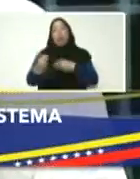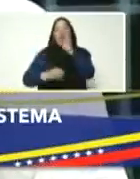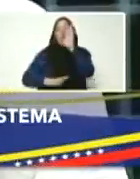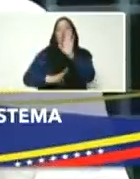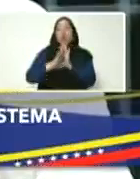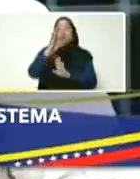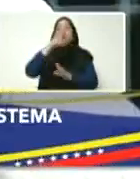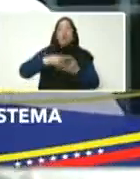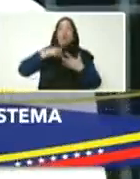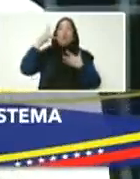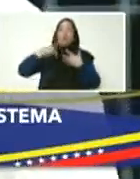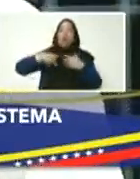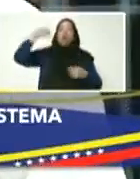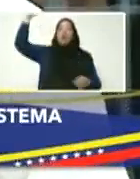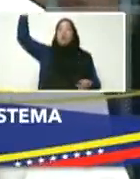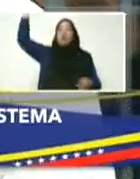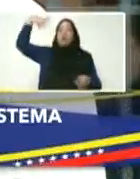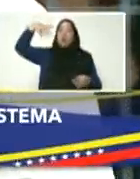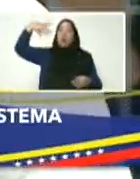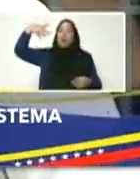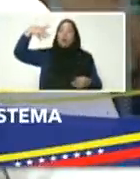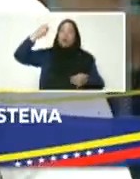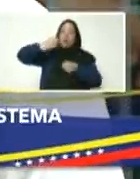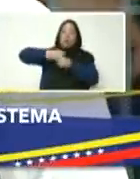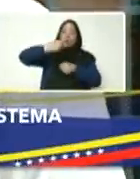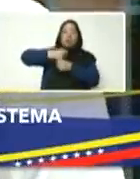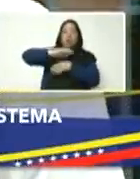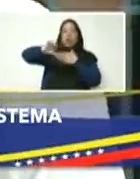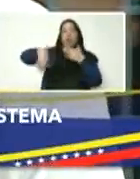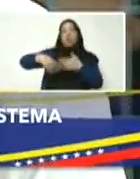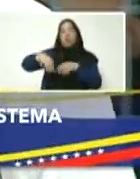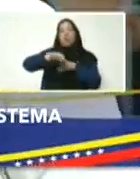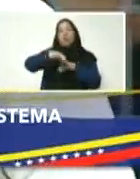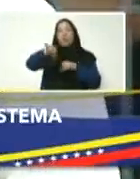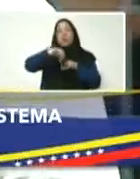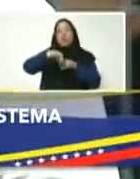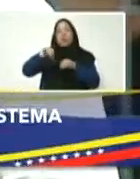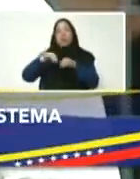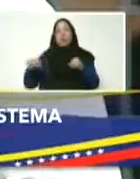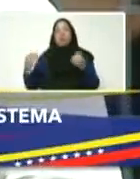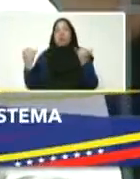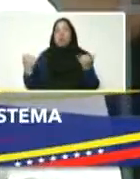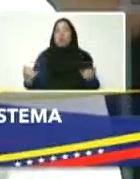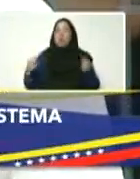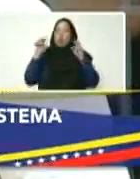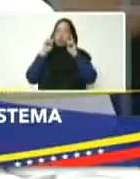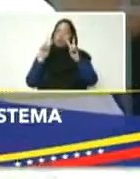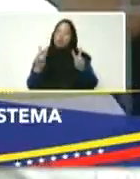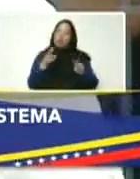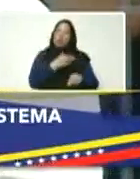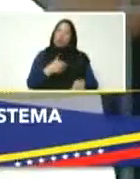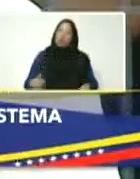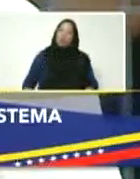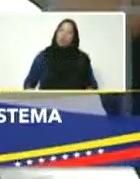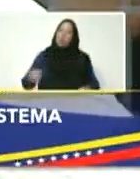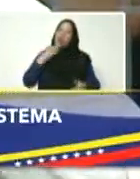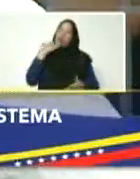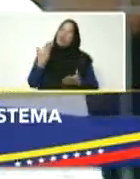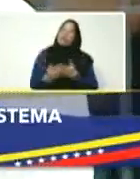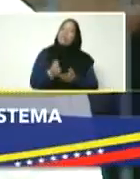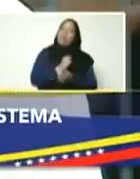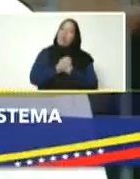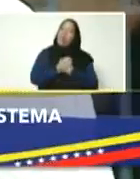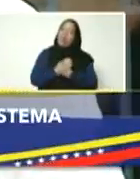avanzando con el plan de iluminación, con el plan de asfaltado en todo nuestro municipio Independencia. No me queda más, presidente, que agradecer tanto